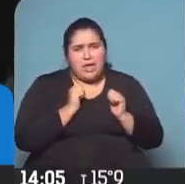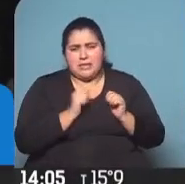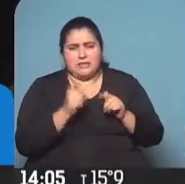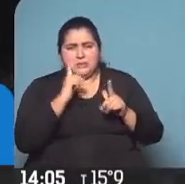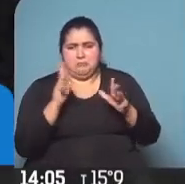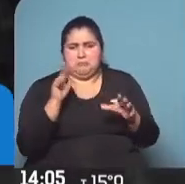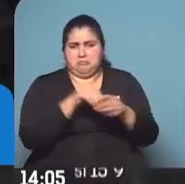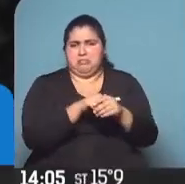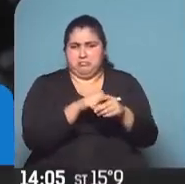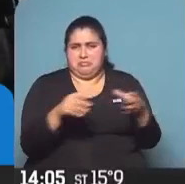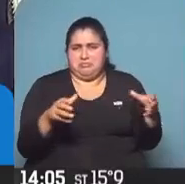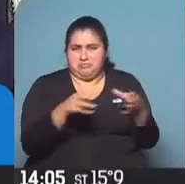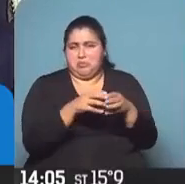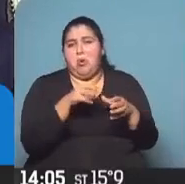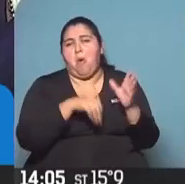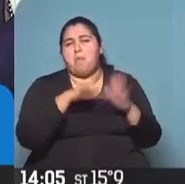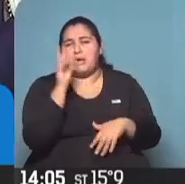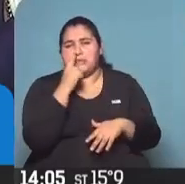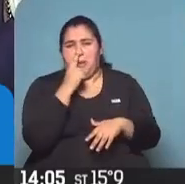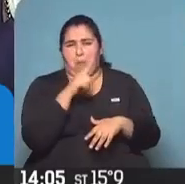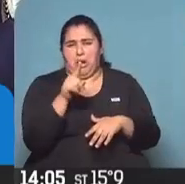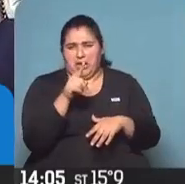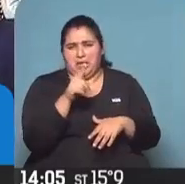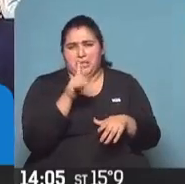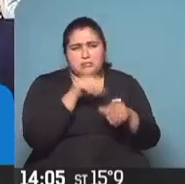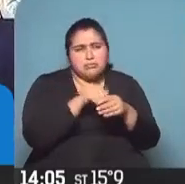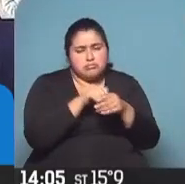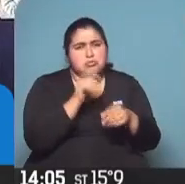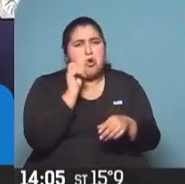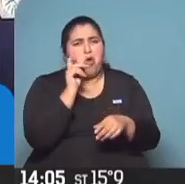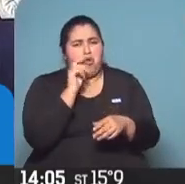con más de mil intervenciones exitosas